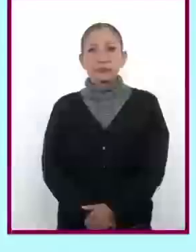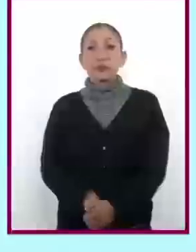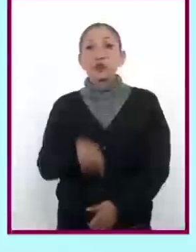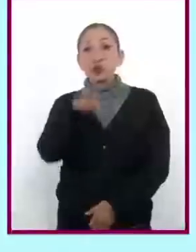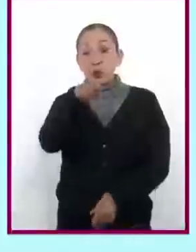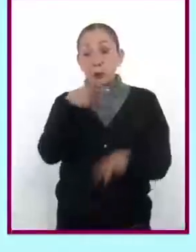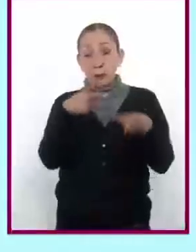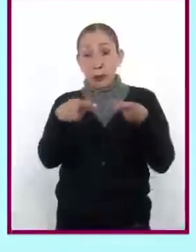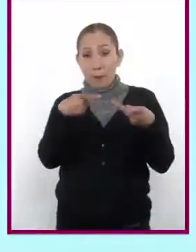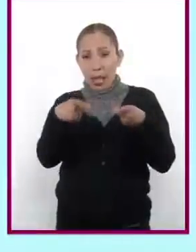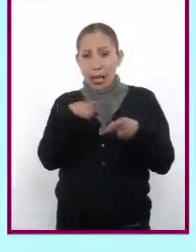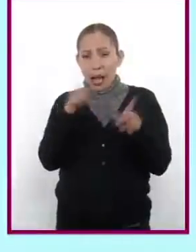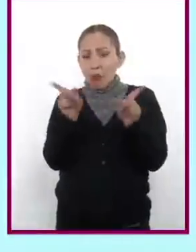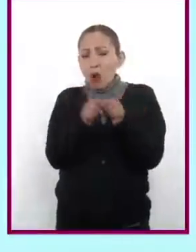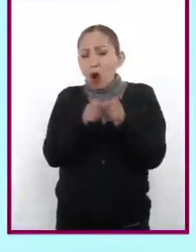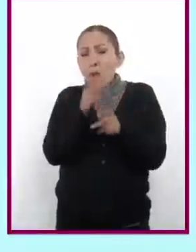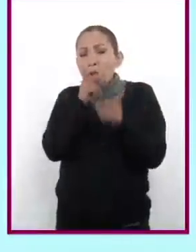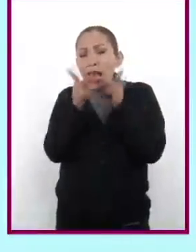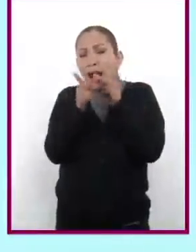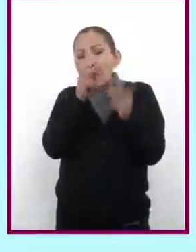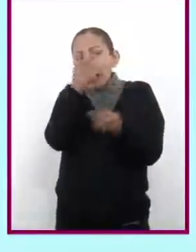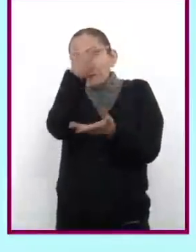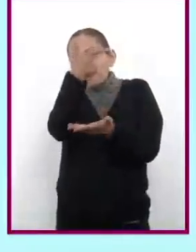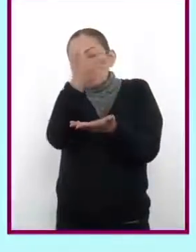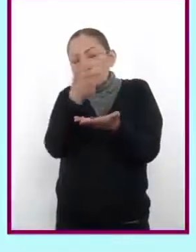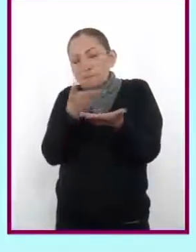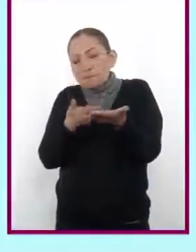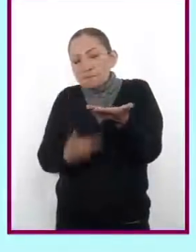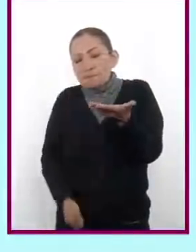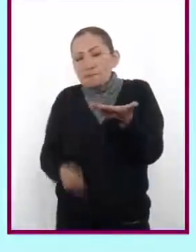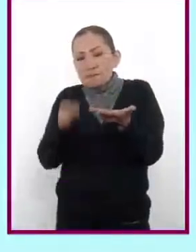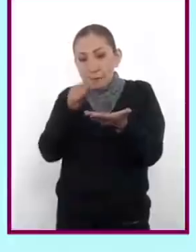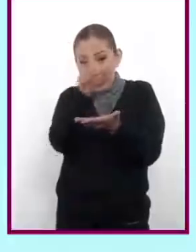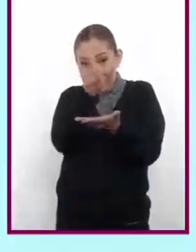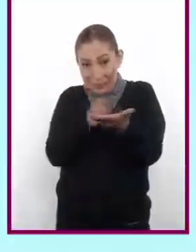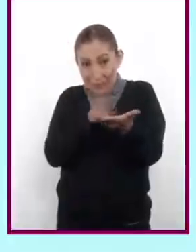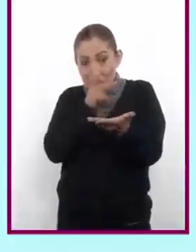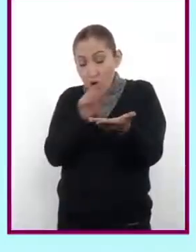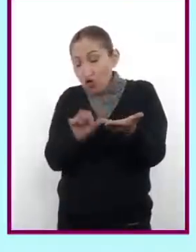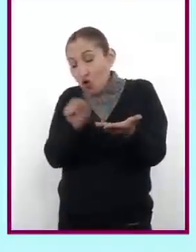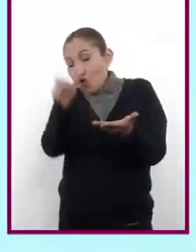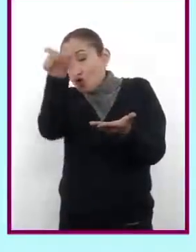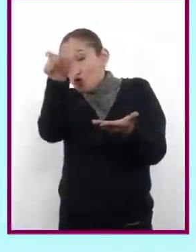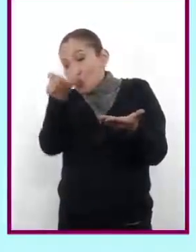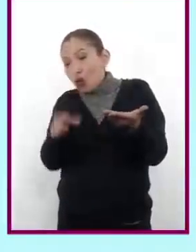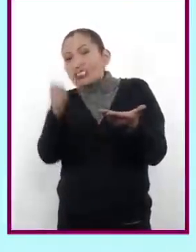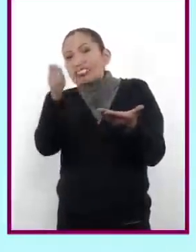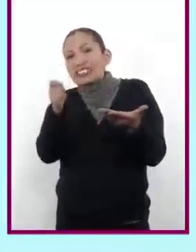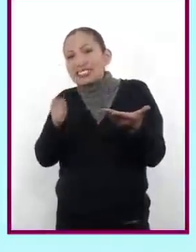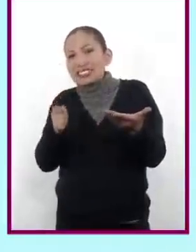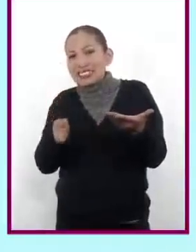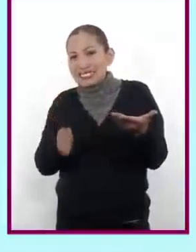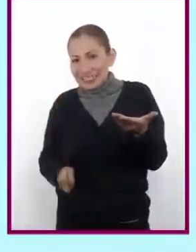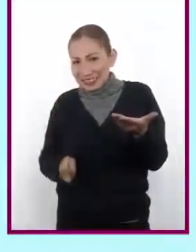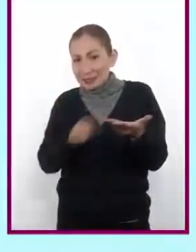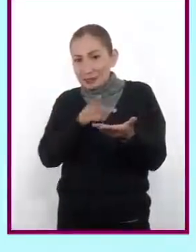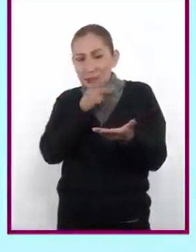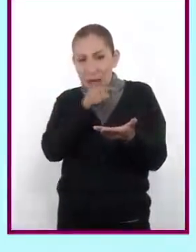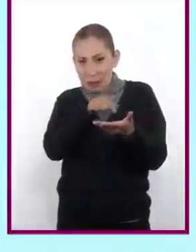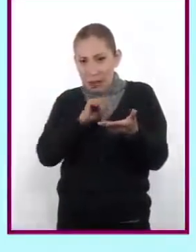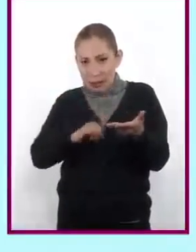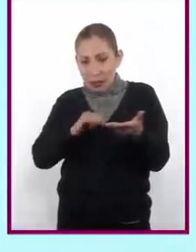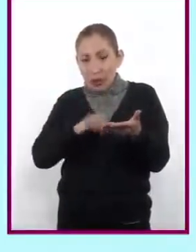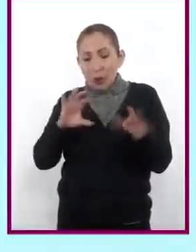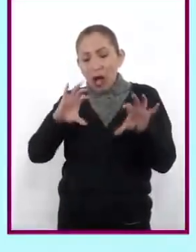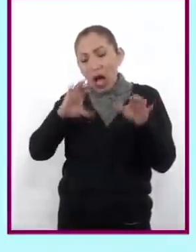Elaboren un breve glosario donde enlisten, por un lado, las palabras y por el otro, su significado. Pueden agruparlas